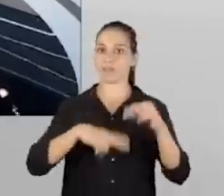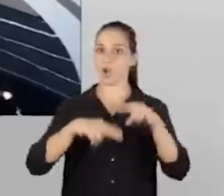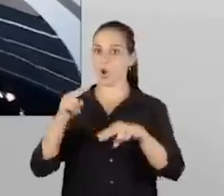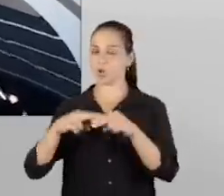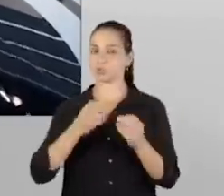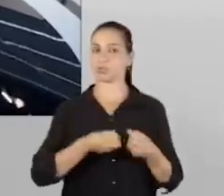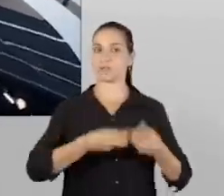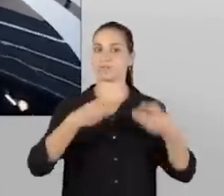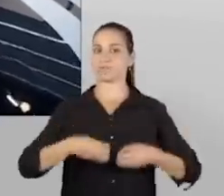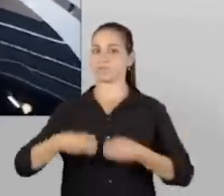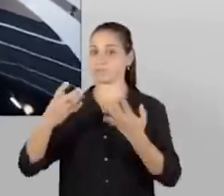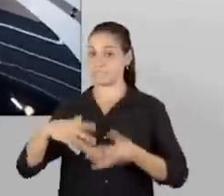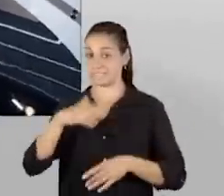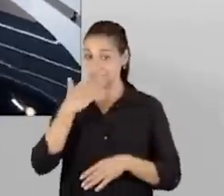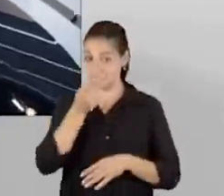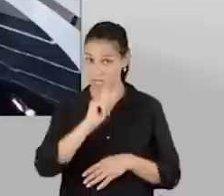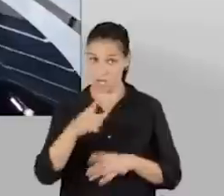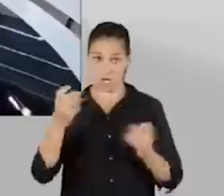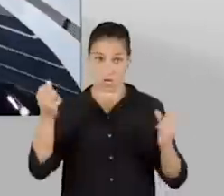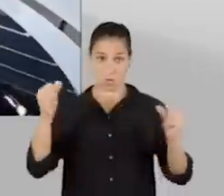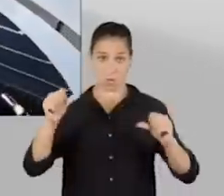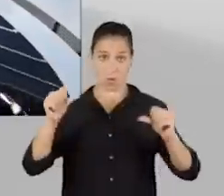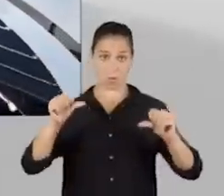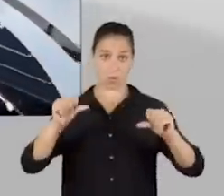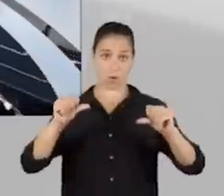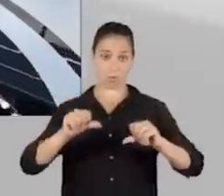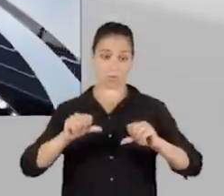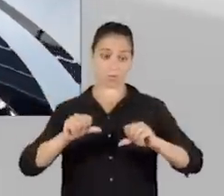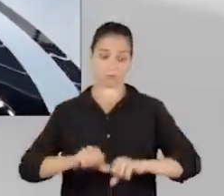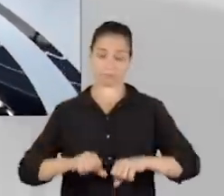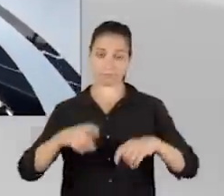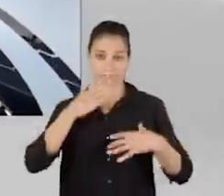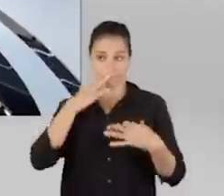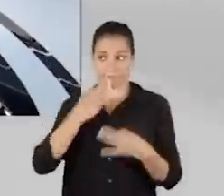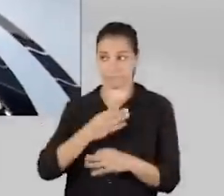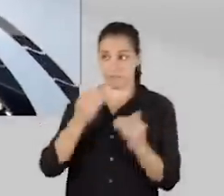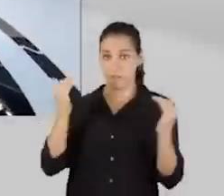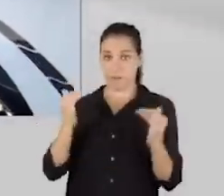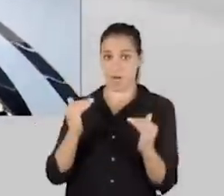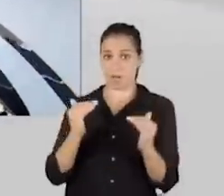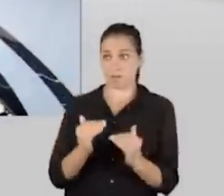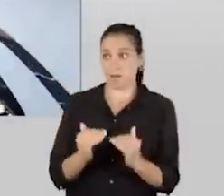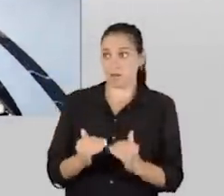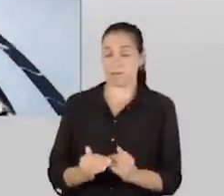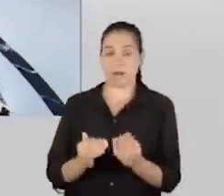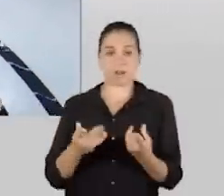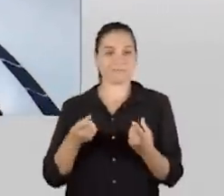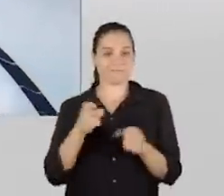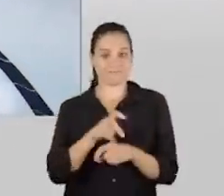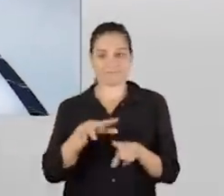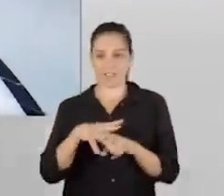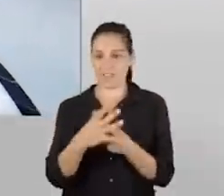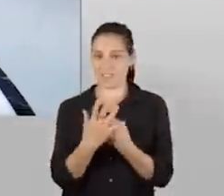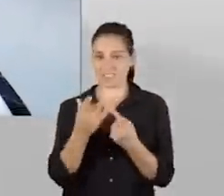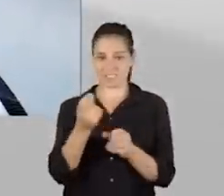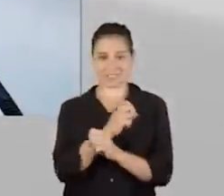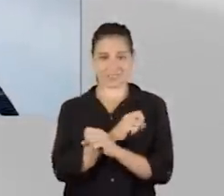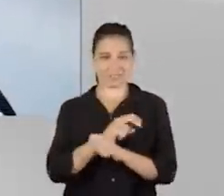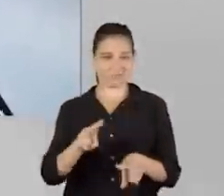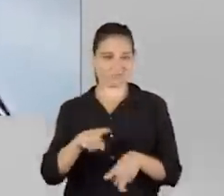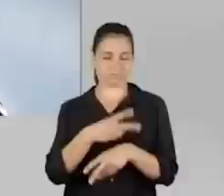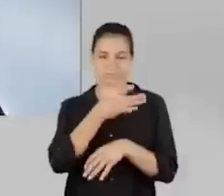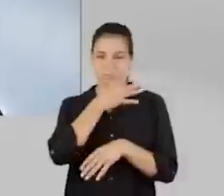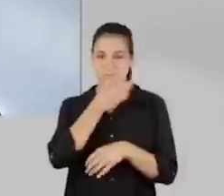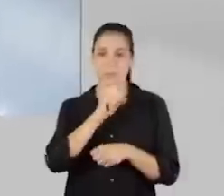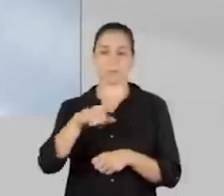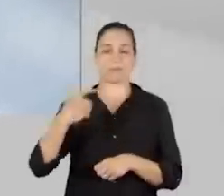se va a deteriorar más cada vez llegará más en seguridad a los barrios eso es el caldo de cultivo perfecto que luego utilizan los oportunistas de la